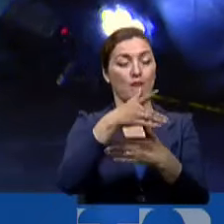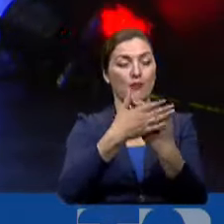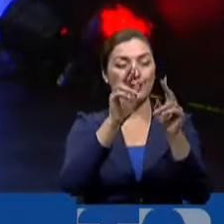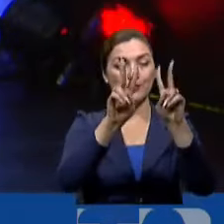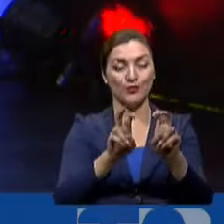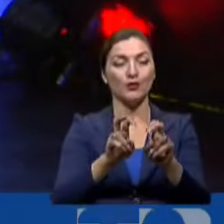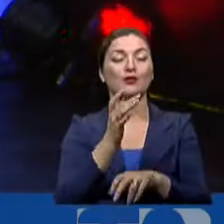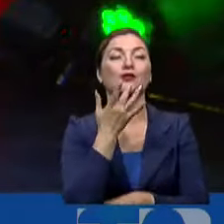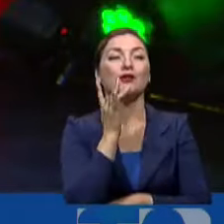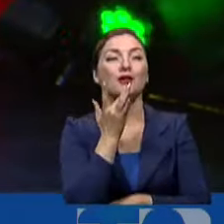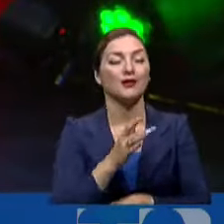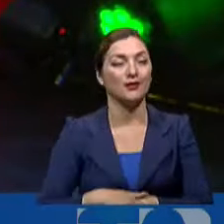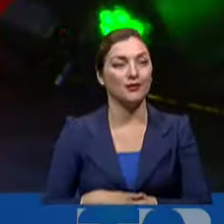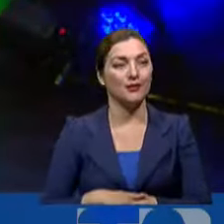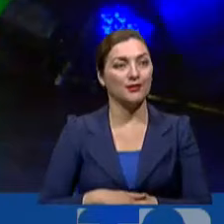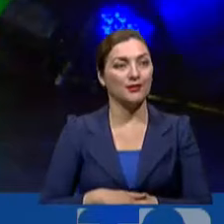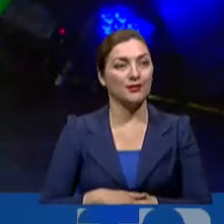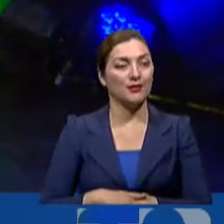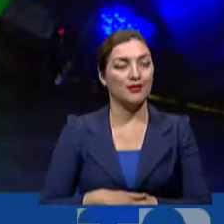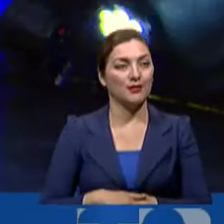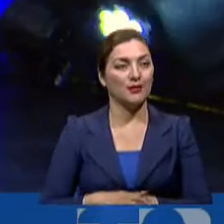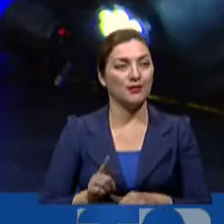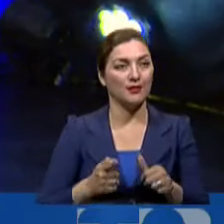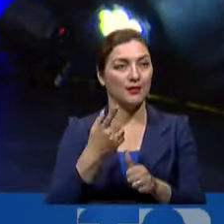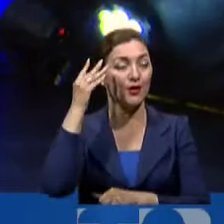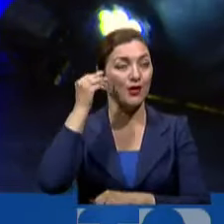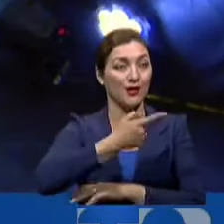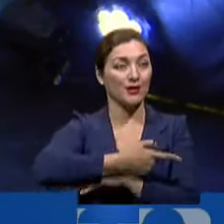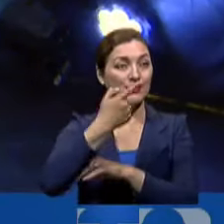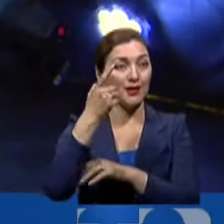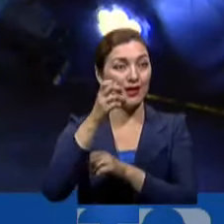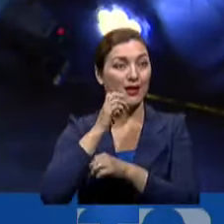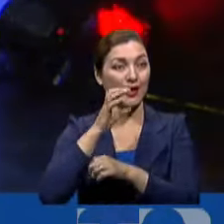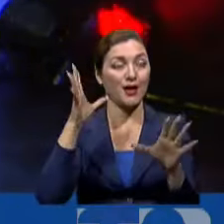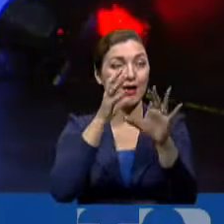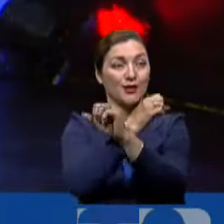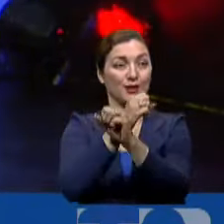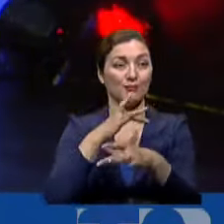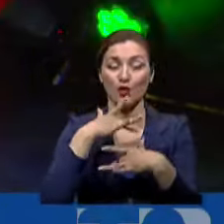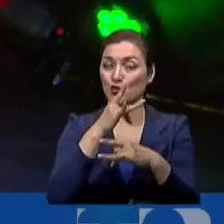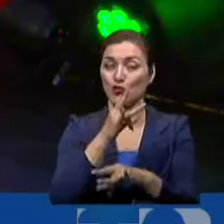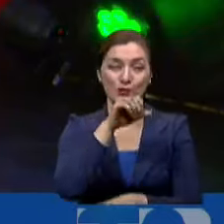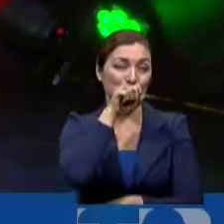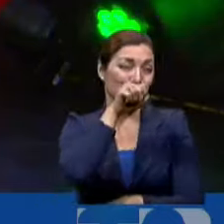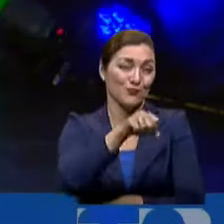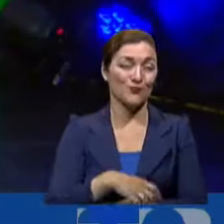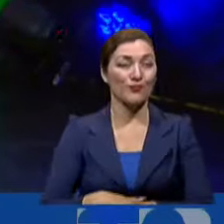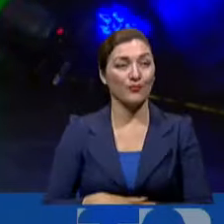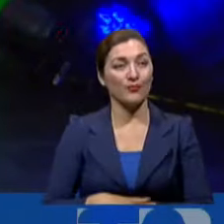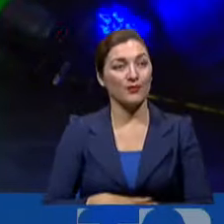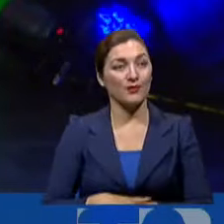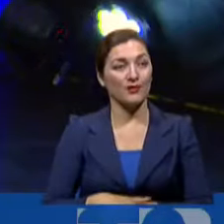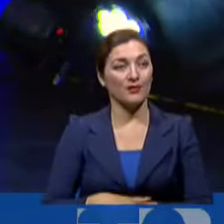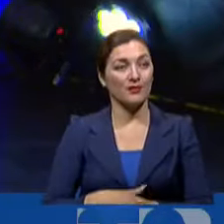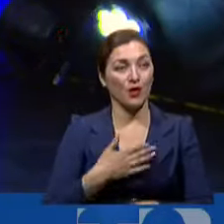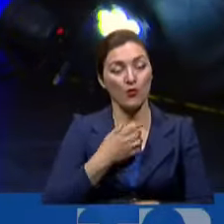es de mis favoritos. Es el primero que puedo escuchar día y noche, es el primero que me pasa, sí, es un tema que me encanta. Oiga, bueno, yo voy a confesar aquí en